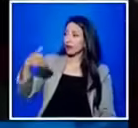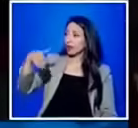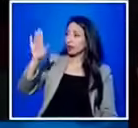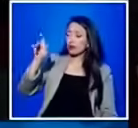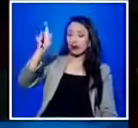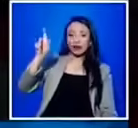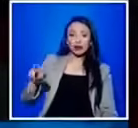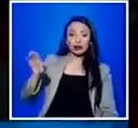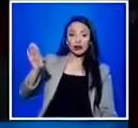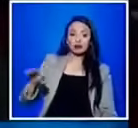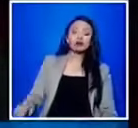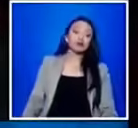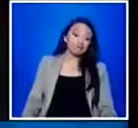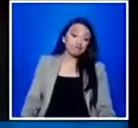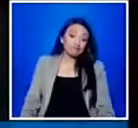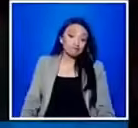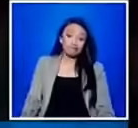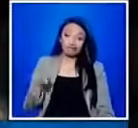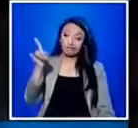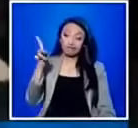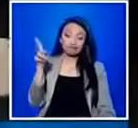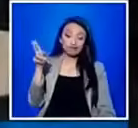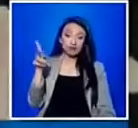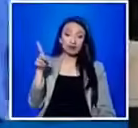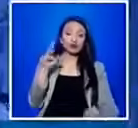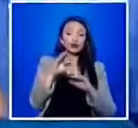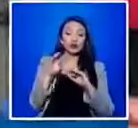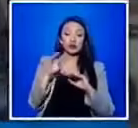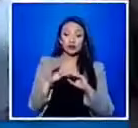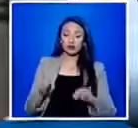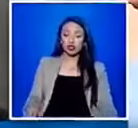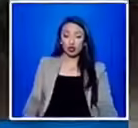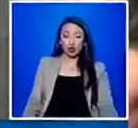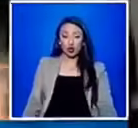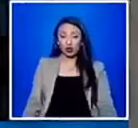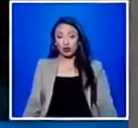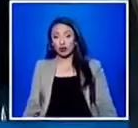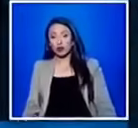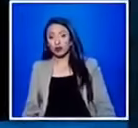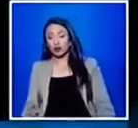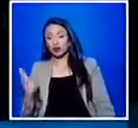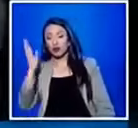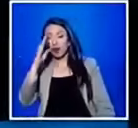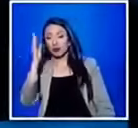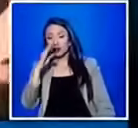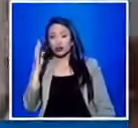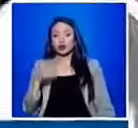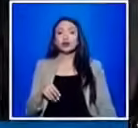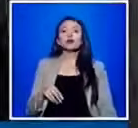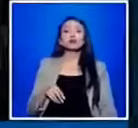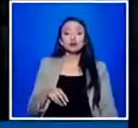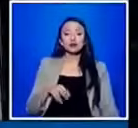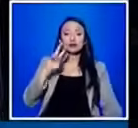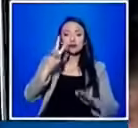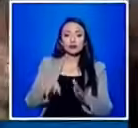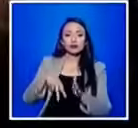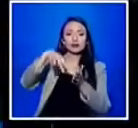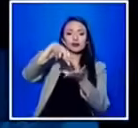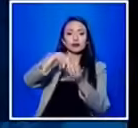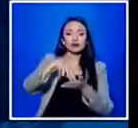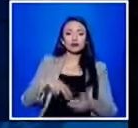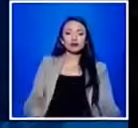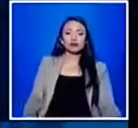la vecinita, miren lo que las recomendaciones que también da. Vamos a ver si nos podemos subir para hacerles, para mostrarles un poquito.